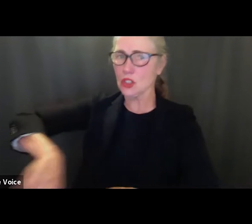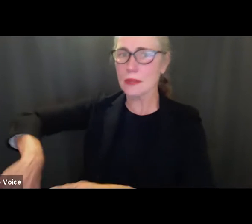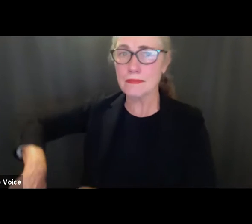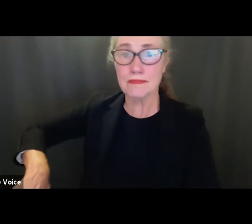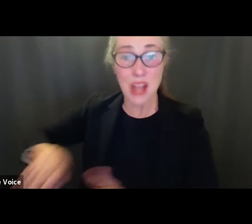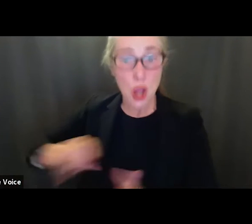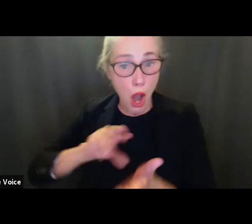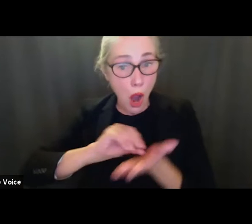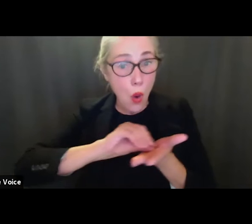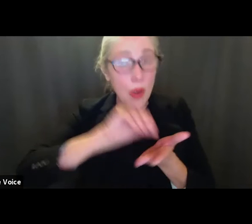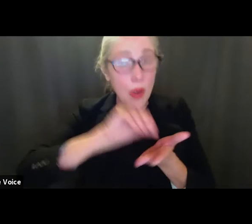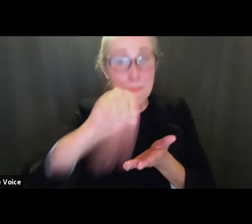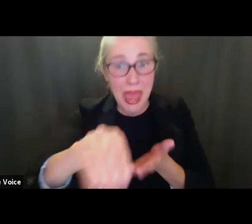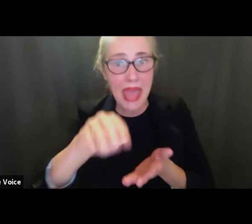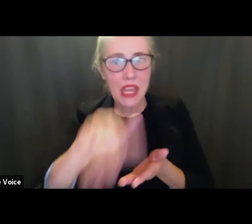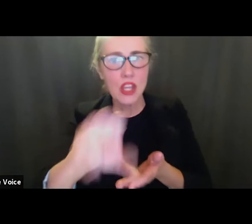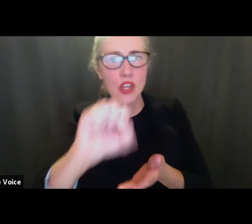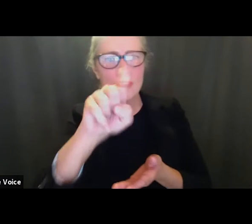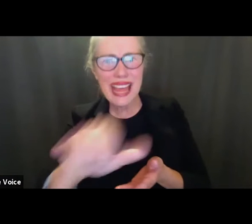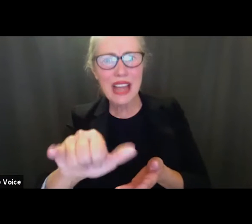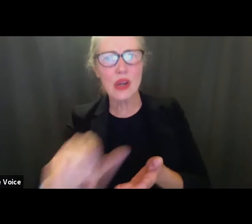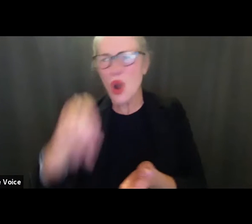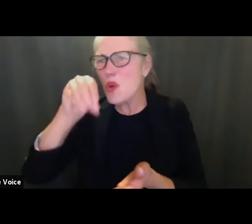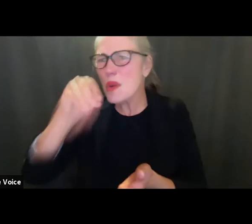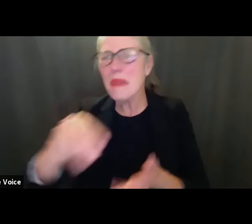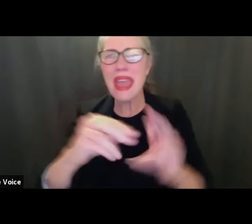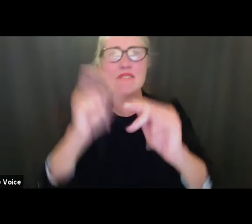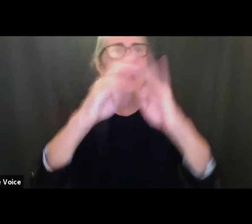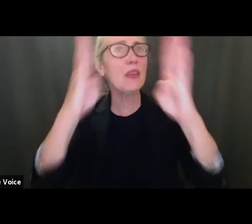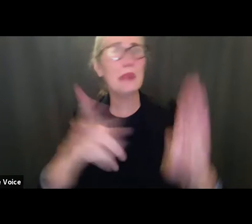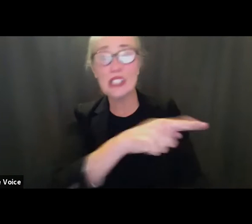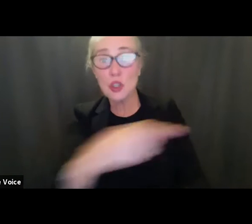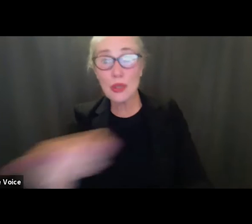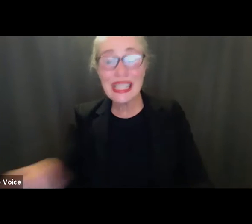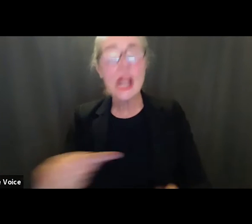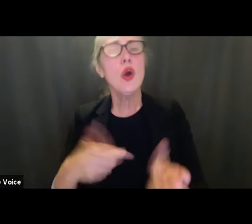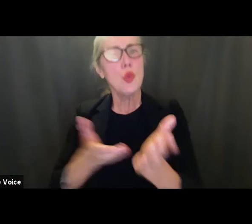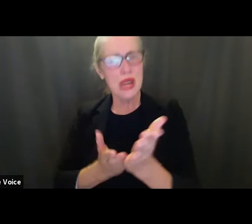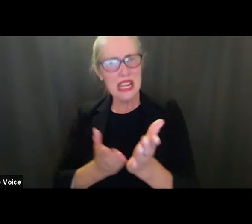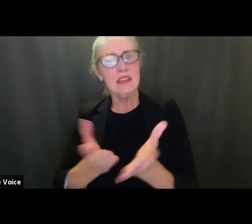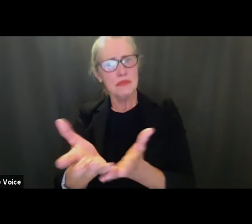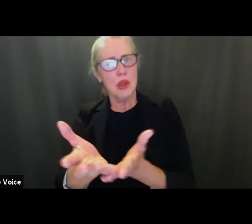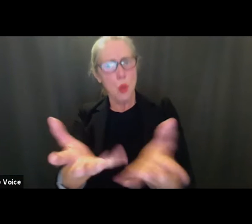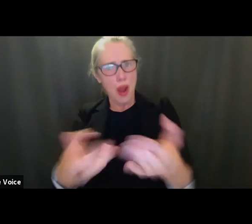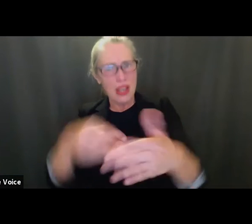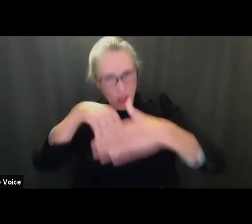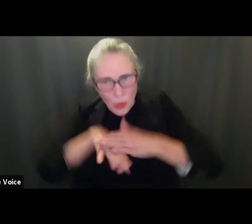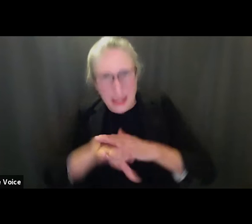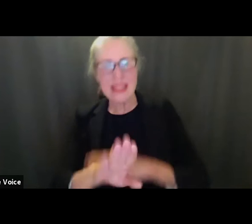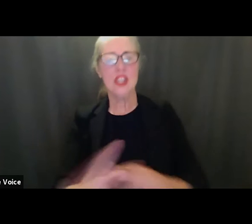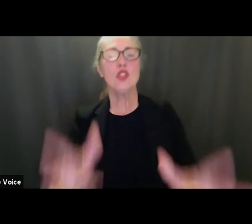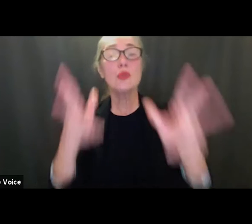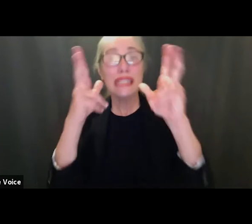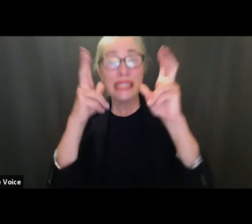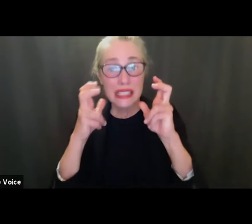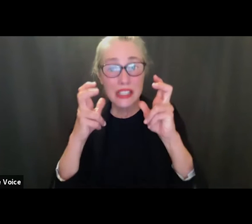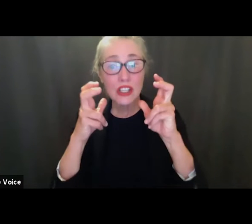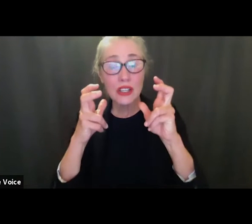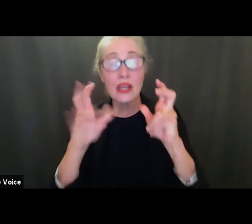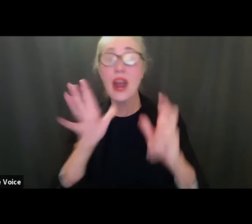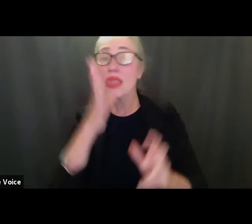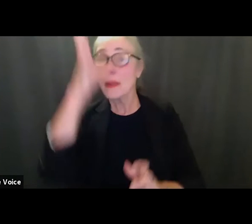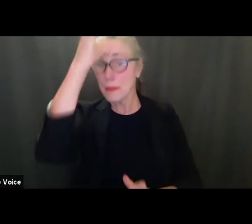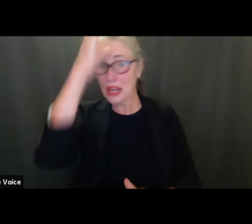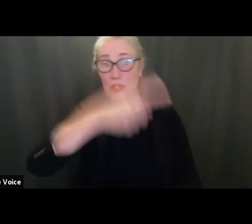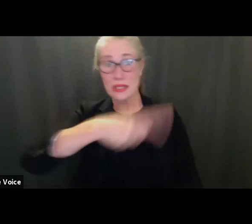a nosotros. Nosotros pagamos el salario de ustedes. Nosotros pagamos por el edificio que están ustedes aquí ahora